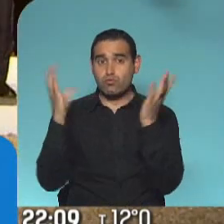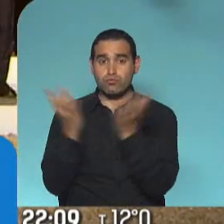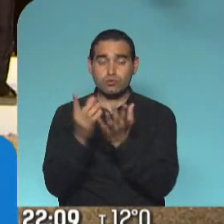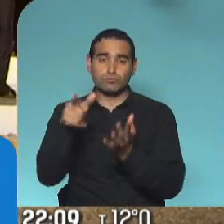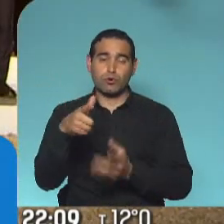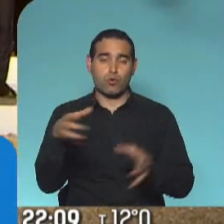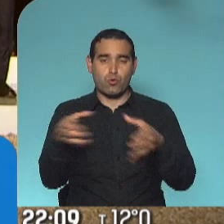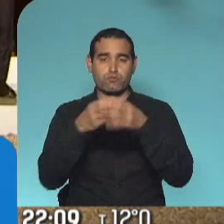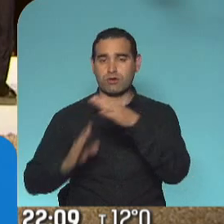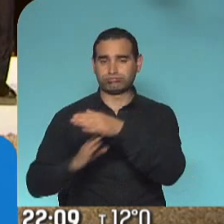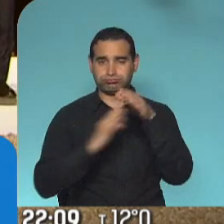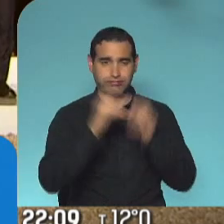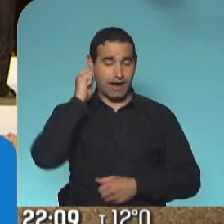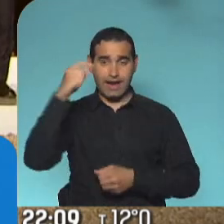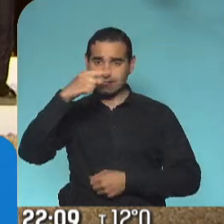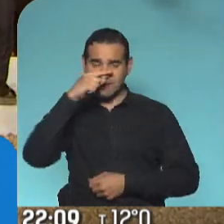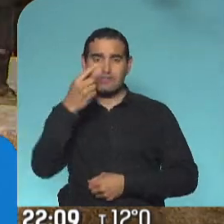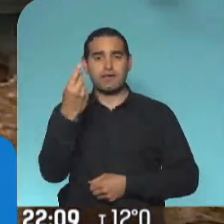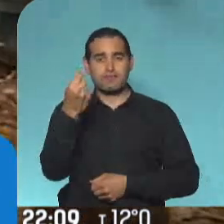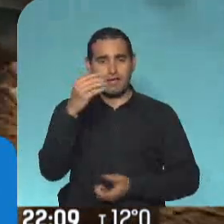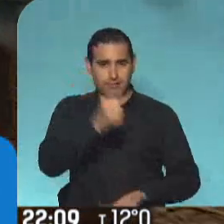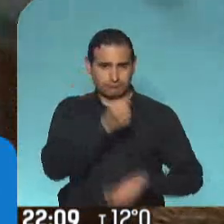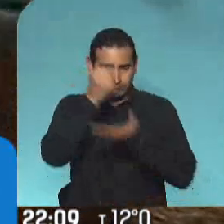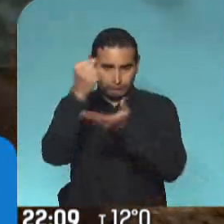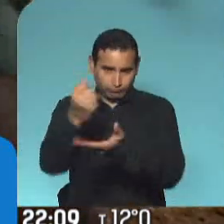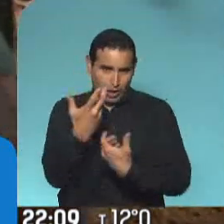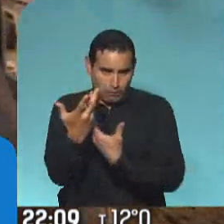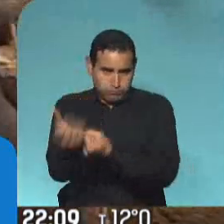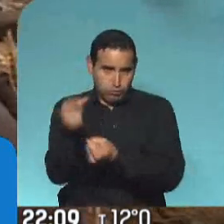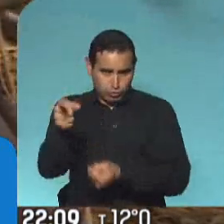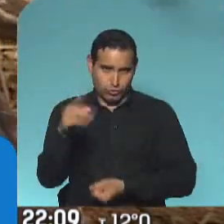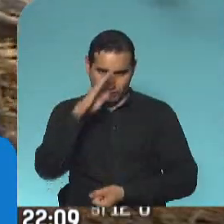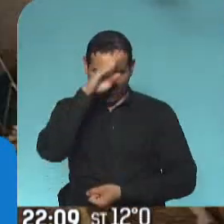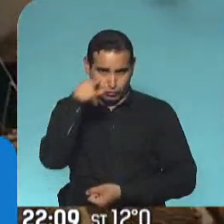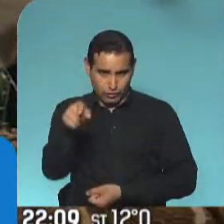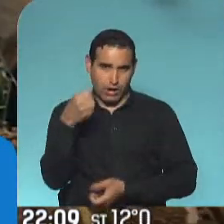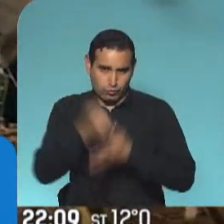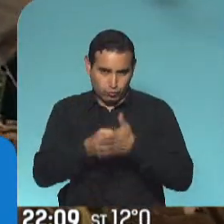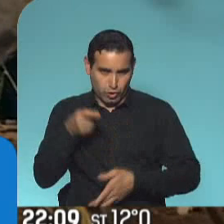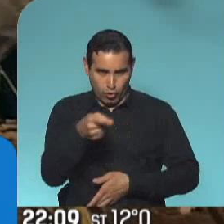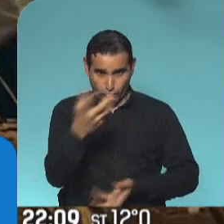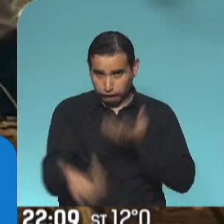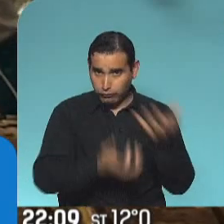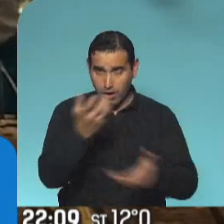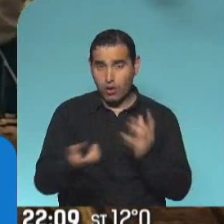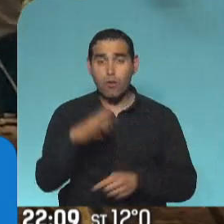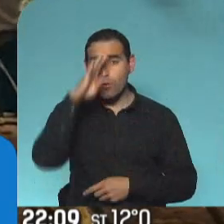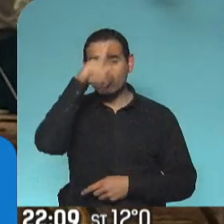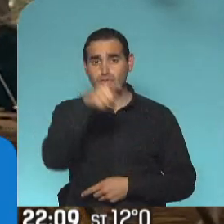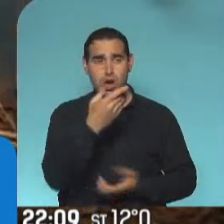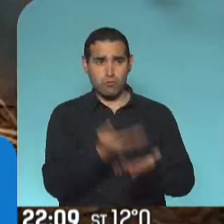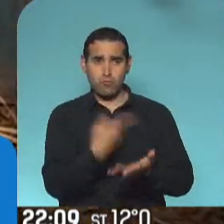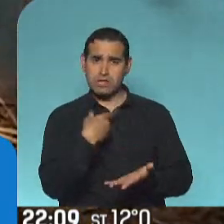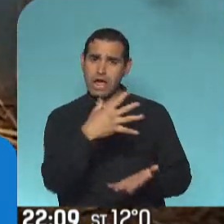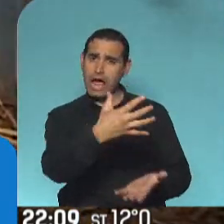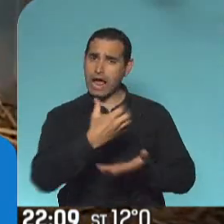líderes del G7 a ofrecer al mandatario brasileño ayuda financiera para combatir los siniestros. Una propuesta que Bolsonaro aceptó